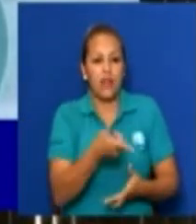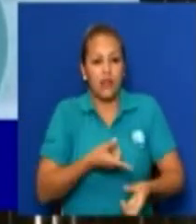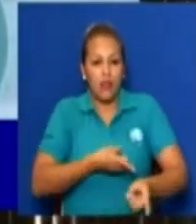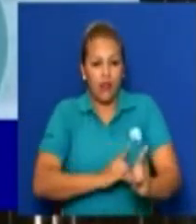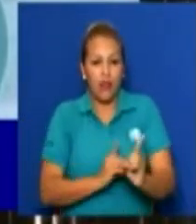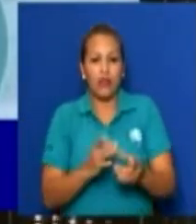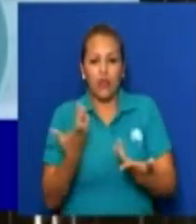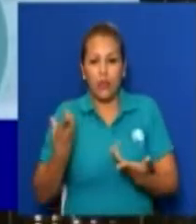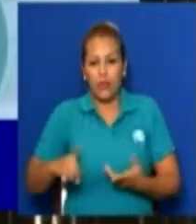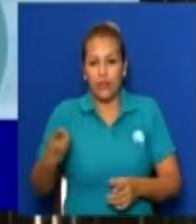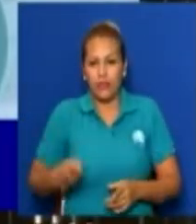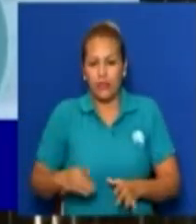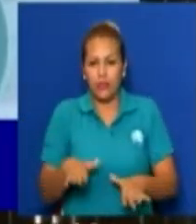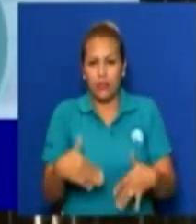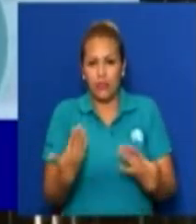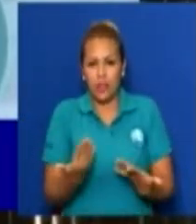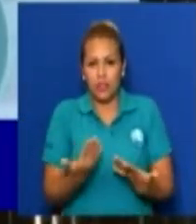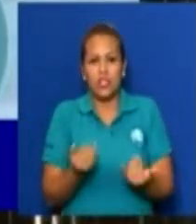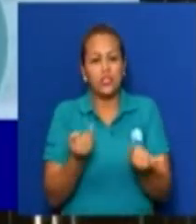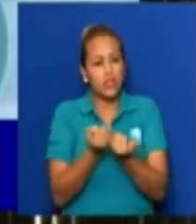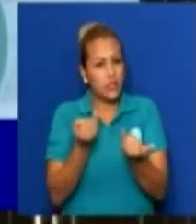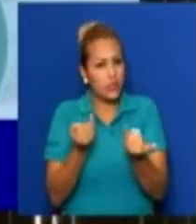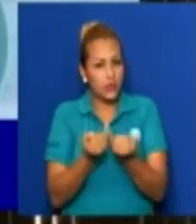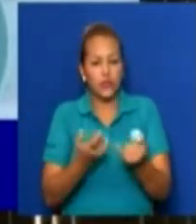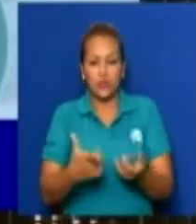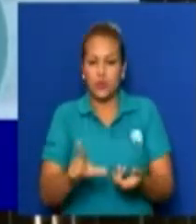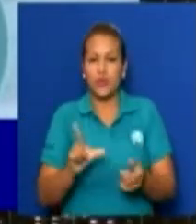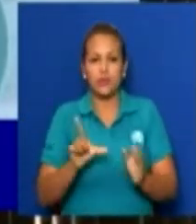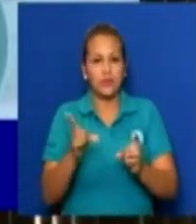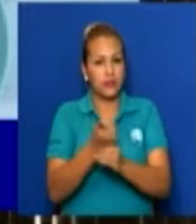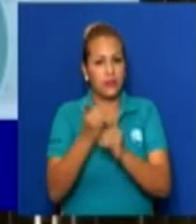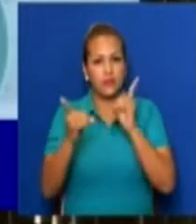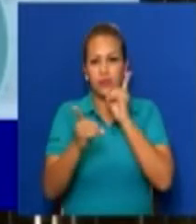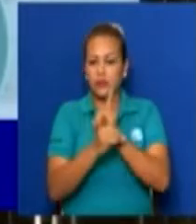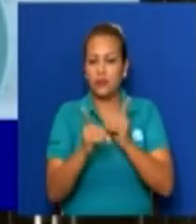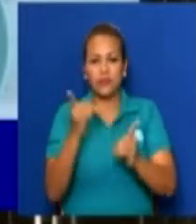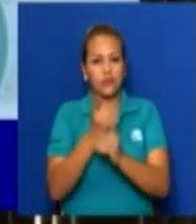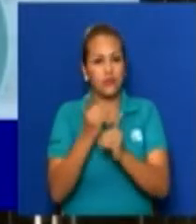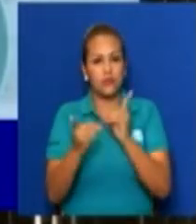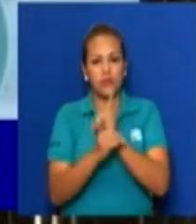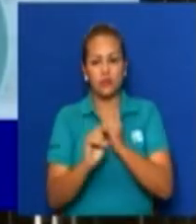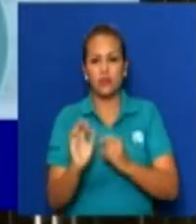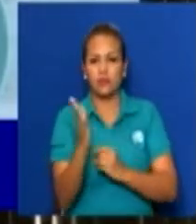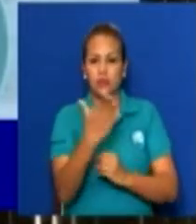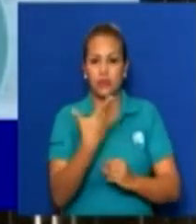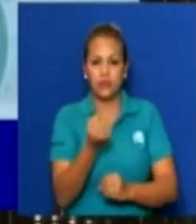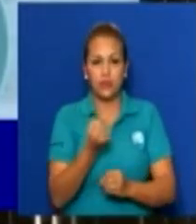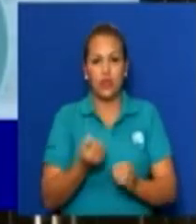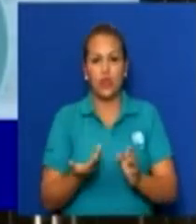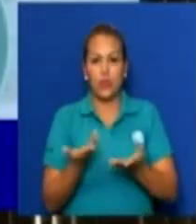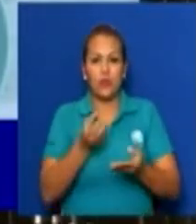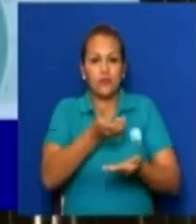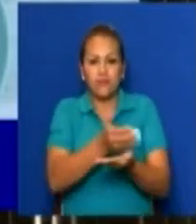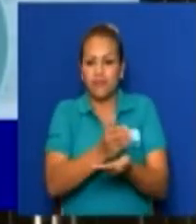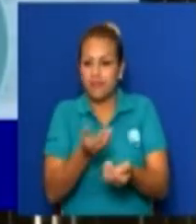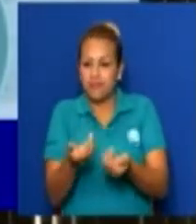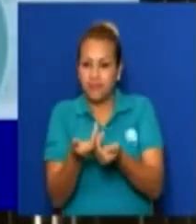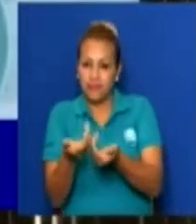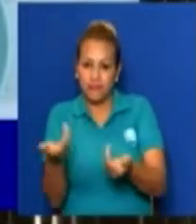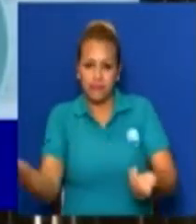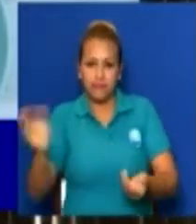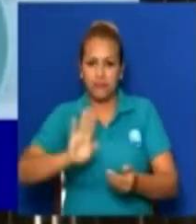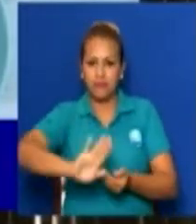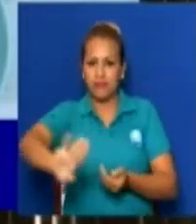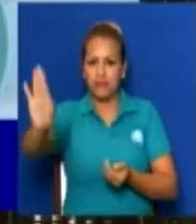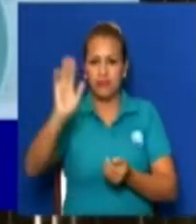son derechos, sino que establece la obligación del Estado para tumbar todas esas paredes